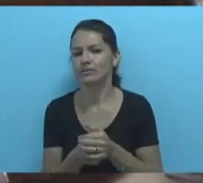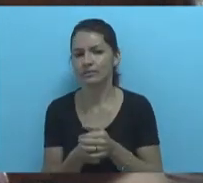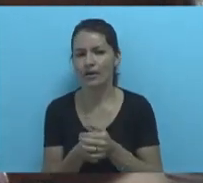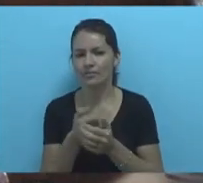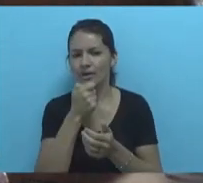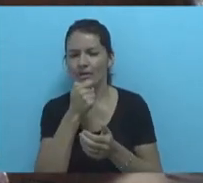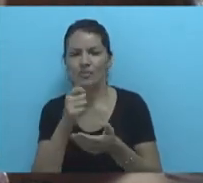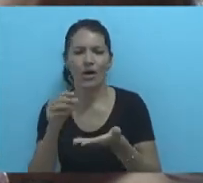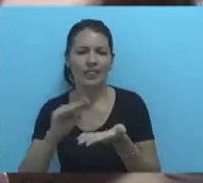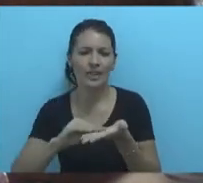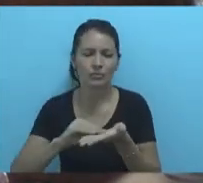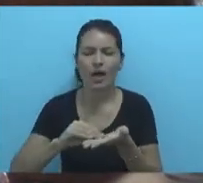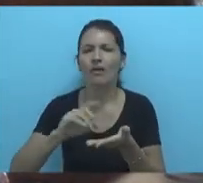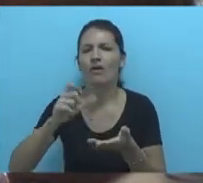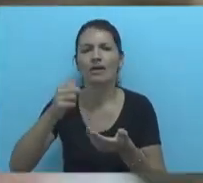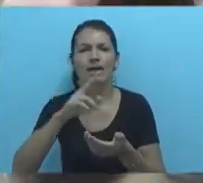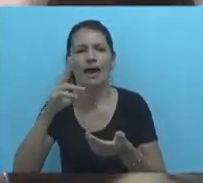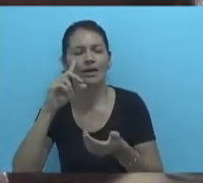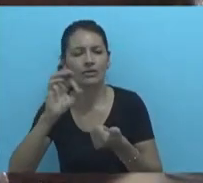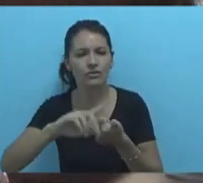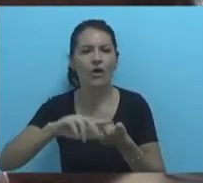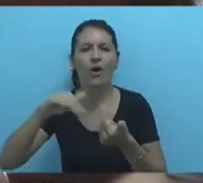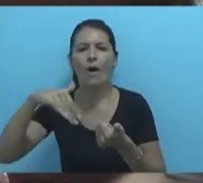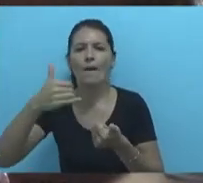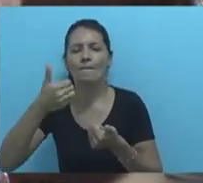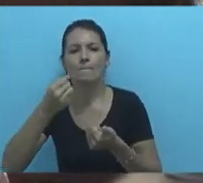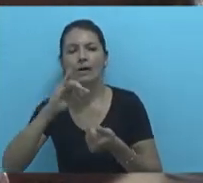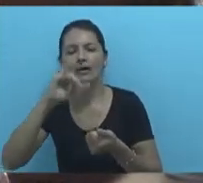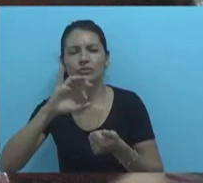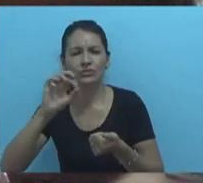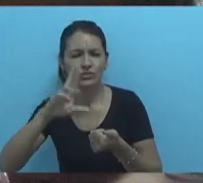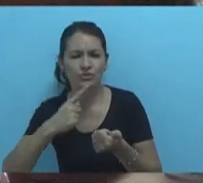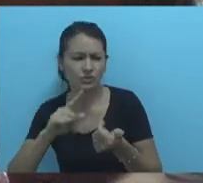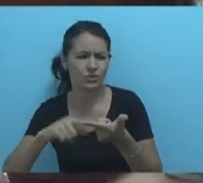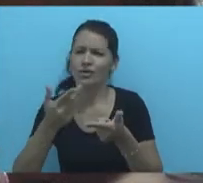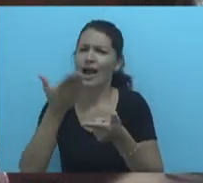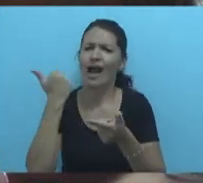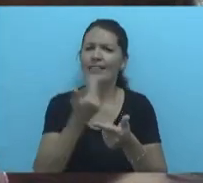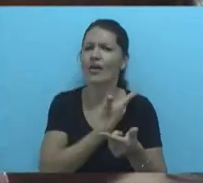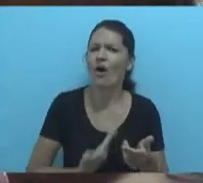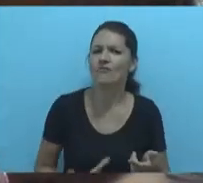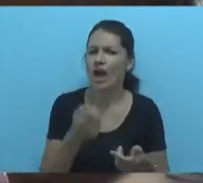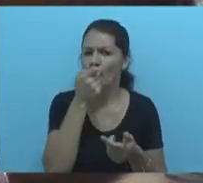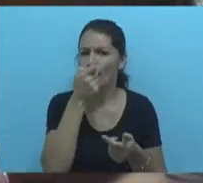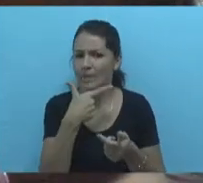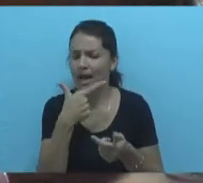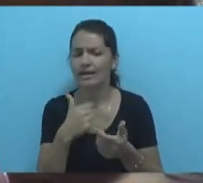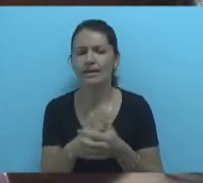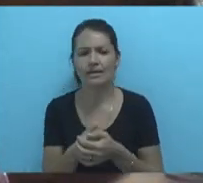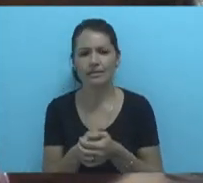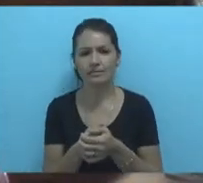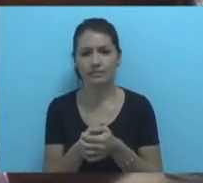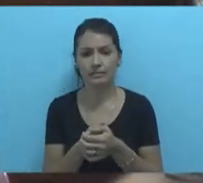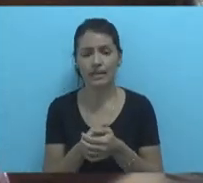de diputados y diputadas como Elisa Carrió o Nicolás Mazón, todos los presidentes de los bloques que en ese momento integraban el interbloque Juntos por el Cambio en el Congreso de la